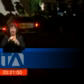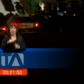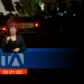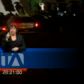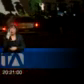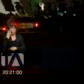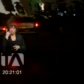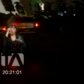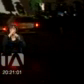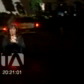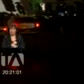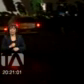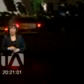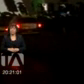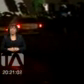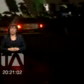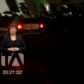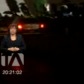horas.